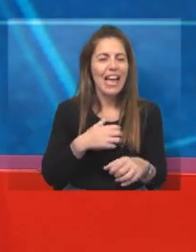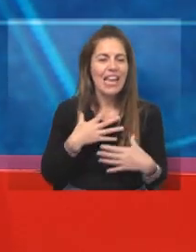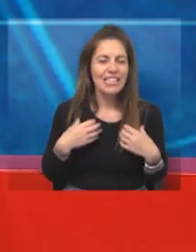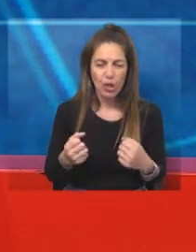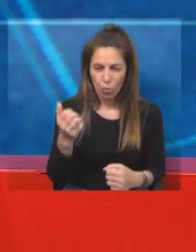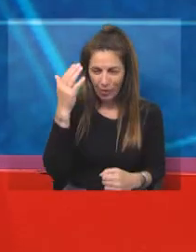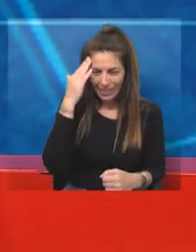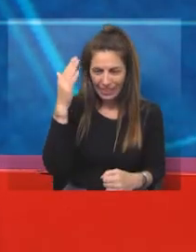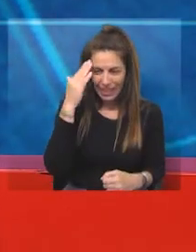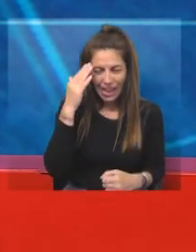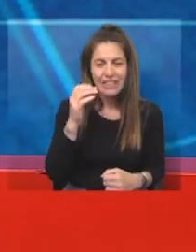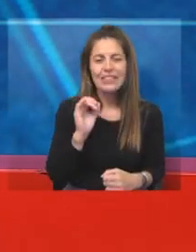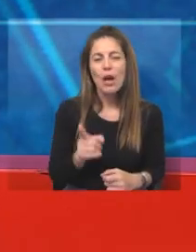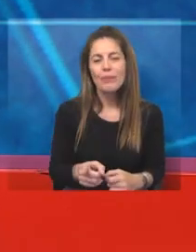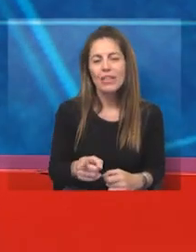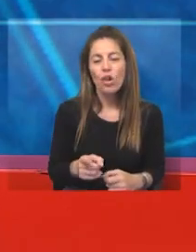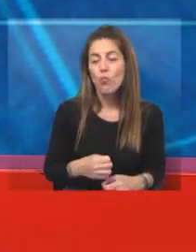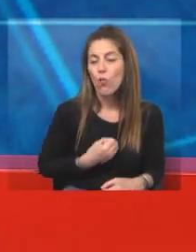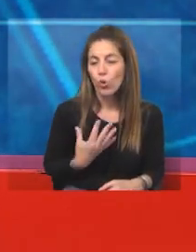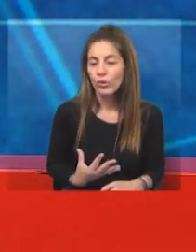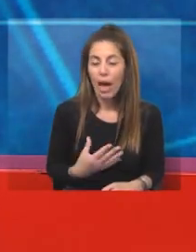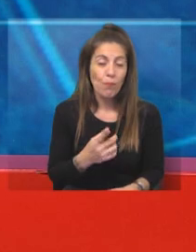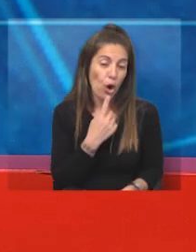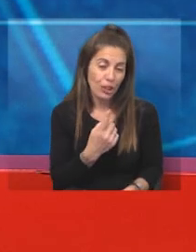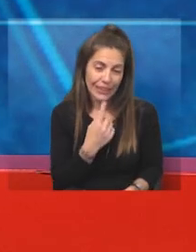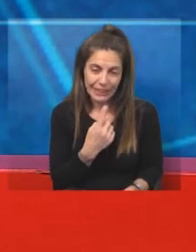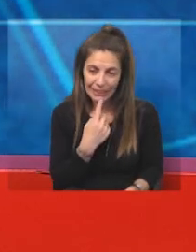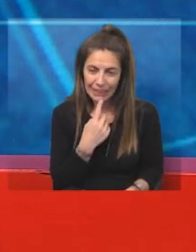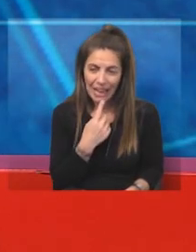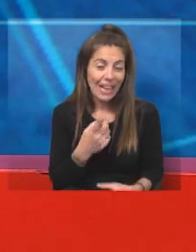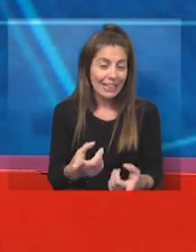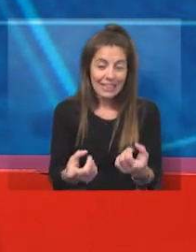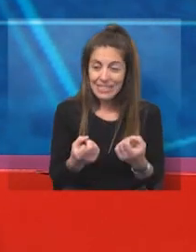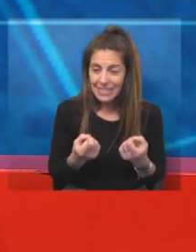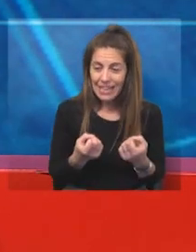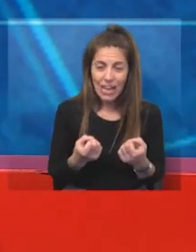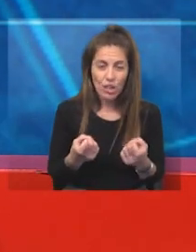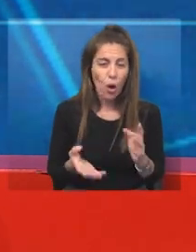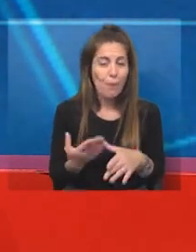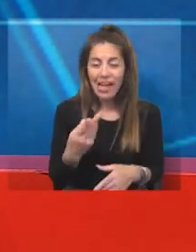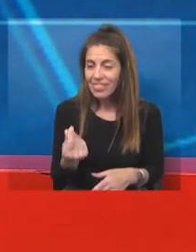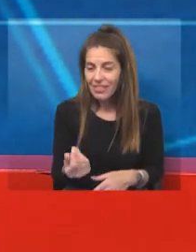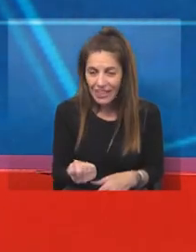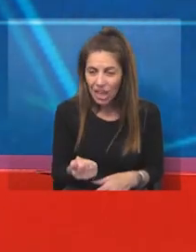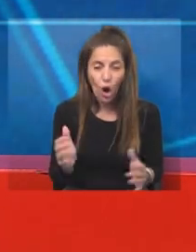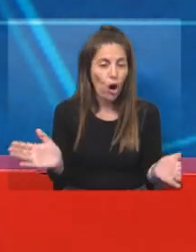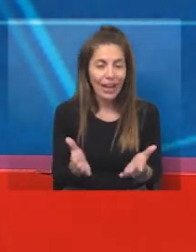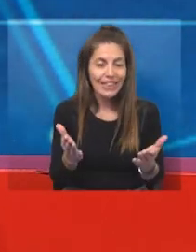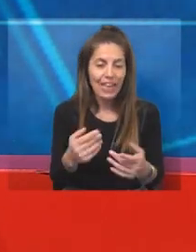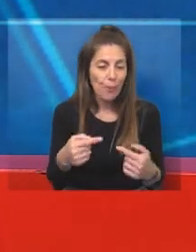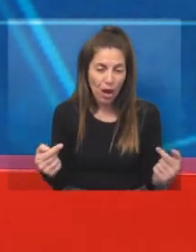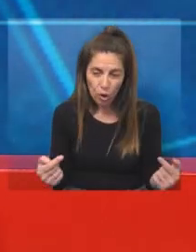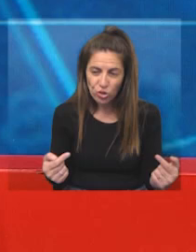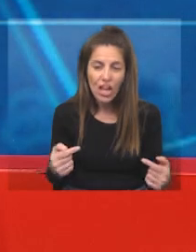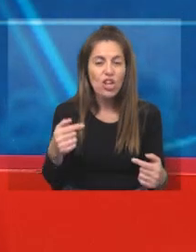eh Y por supuesto que también con voluntad política no eh es necesario emplear más recursos generar más dispositivos yo